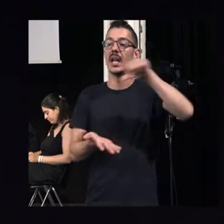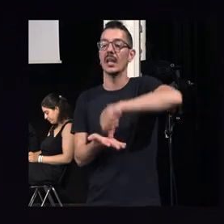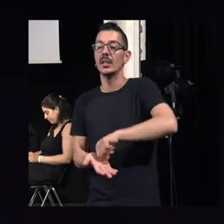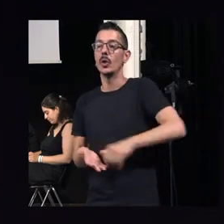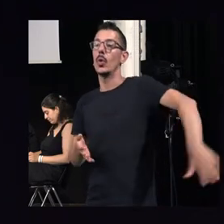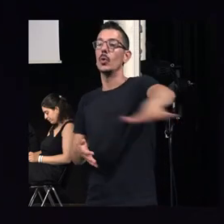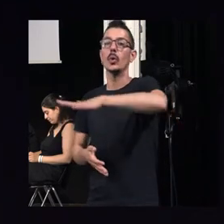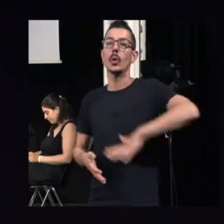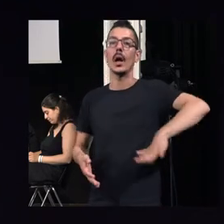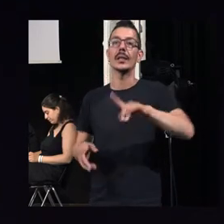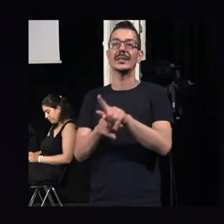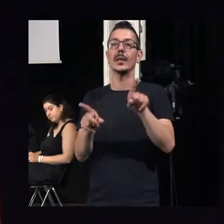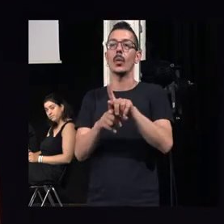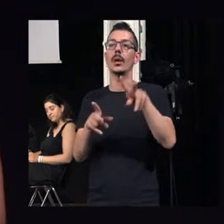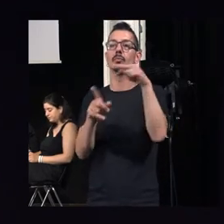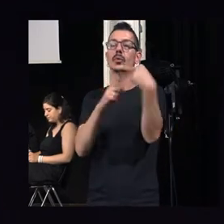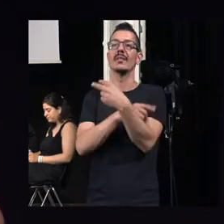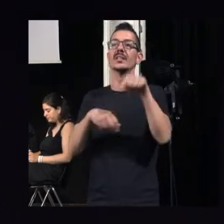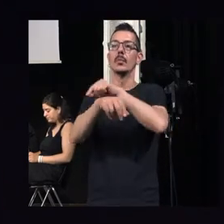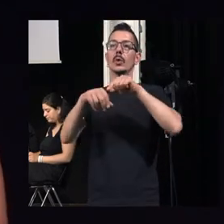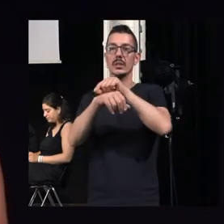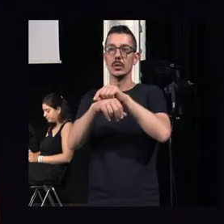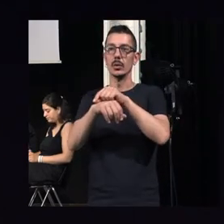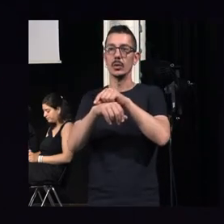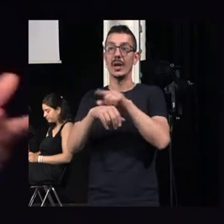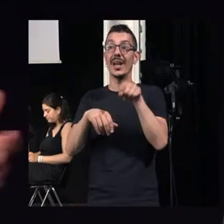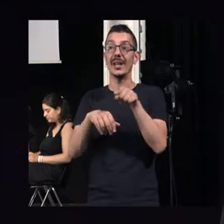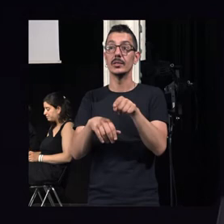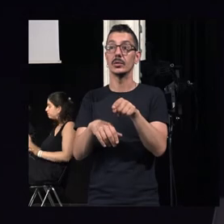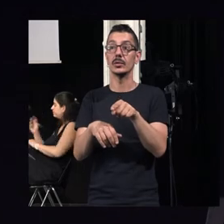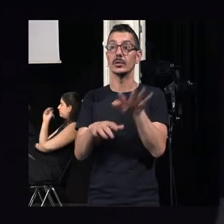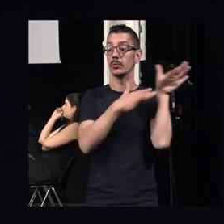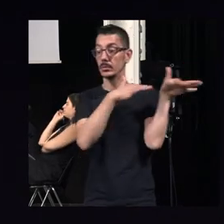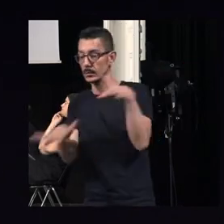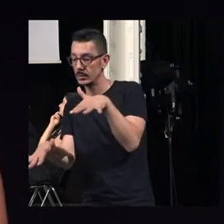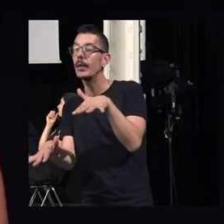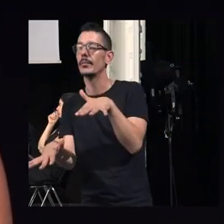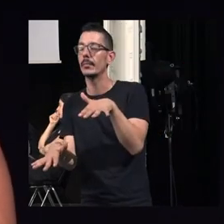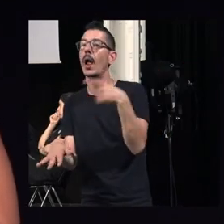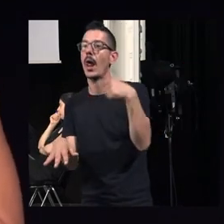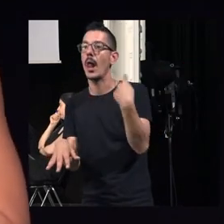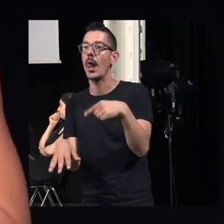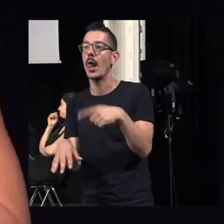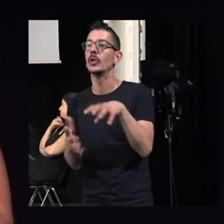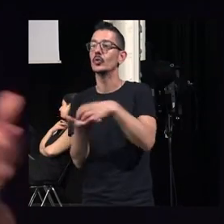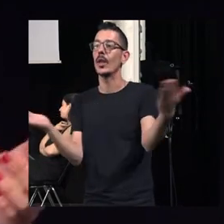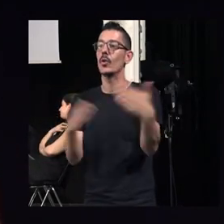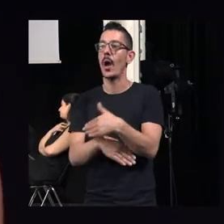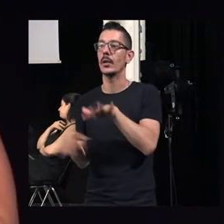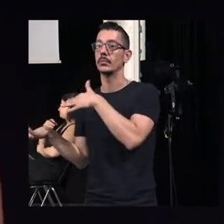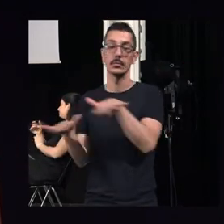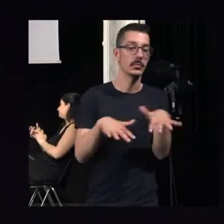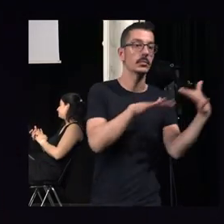lugares del espectro político, esto genera miradas, indudablemente. Y las miradas